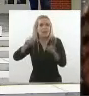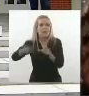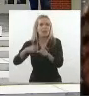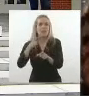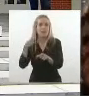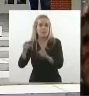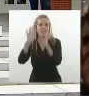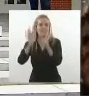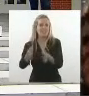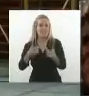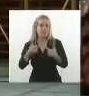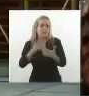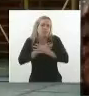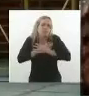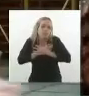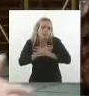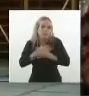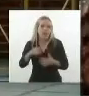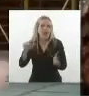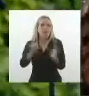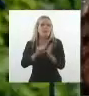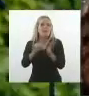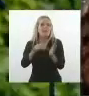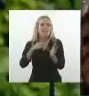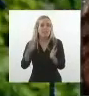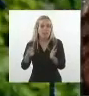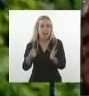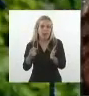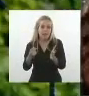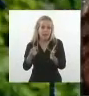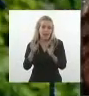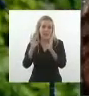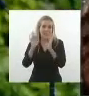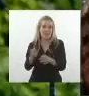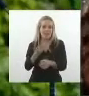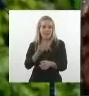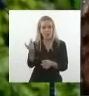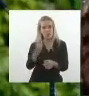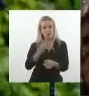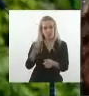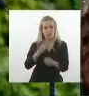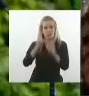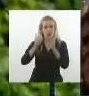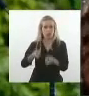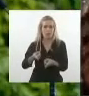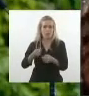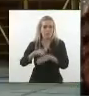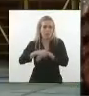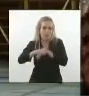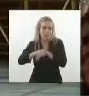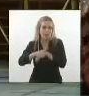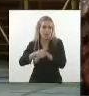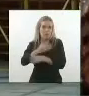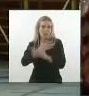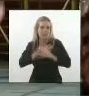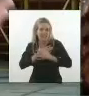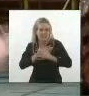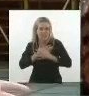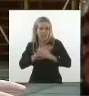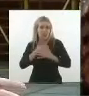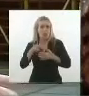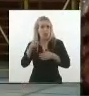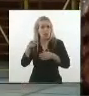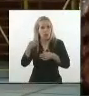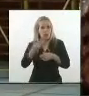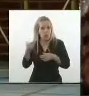cuando se juntan de presidentes de extraordinaria salud y vigor de la relación bilateral nada anunciaron también que